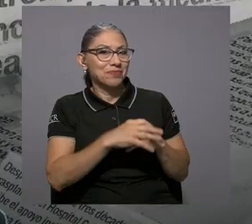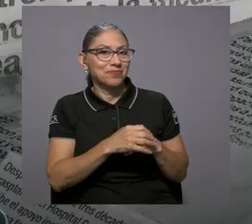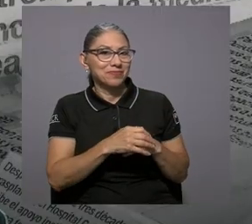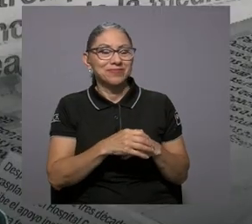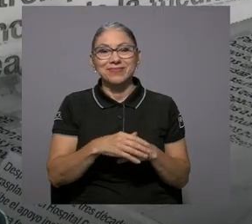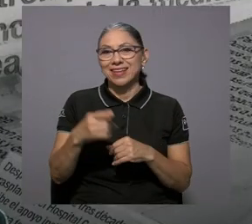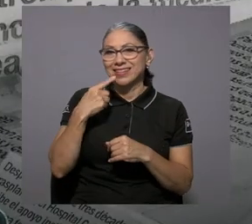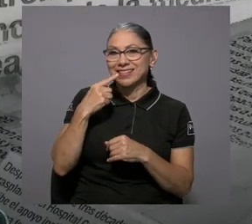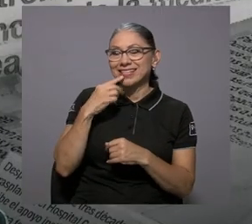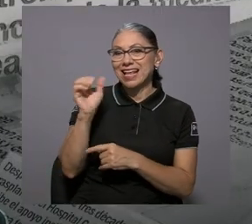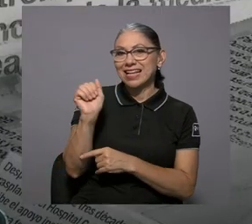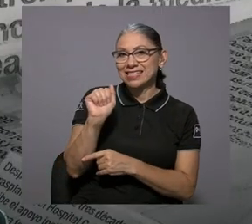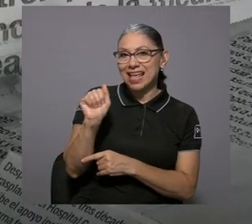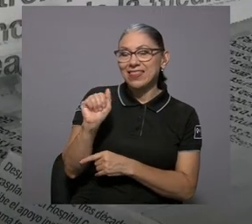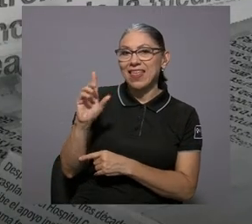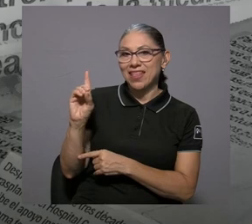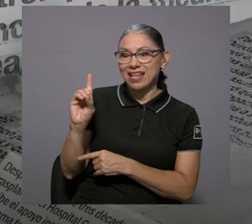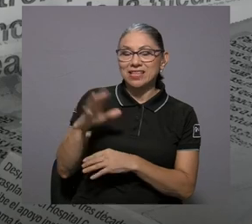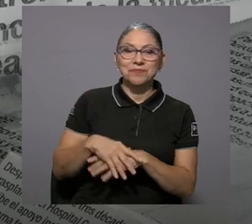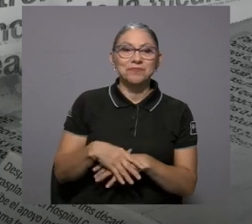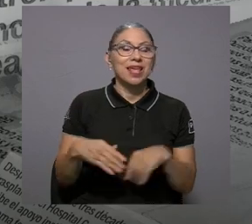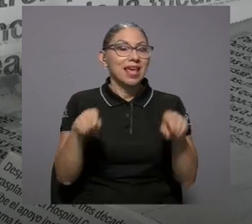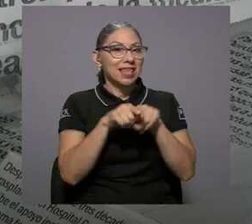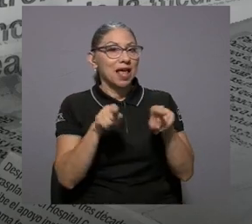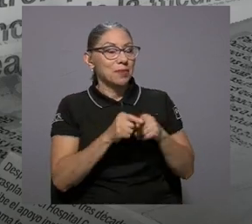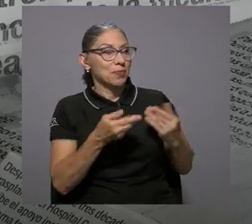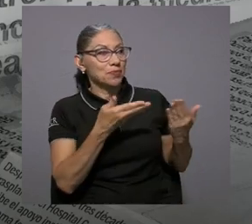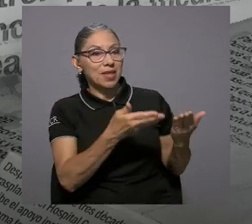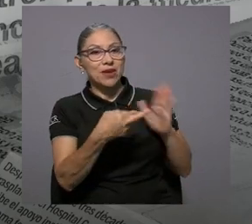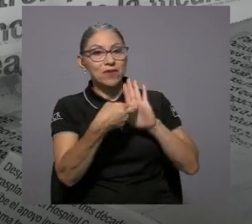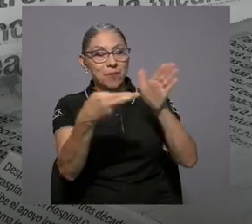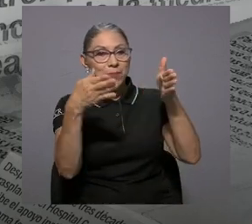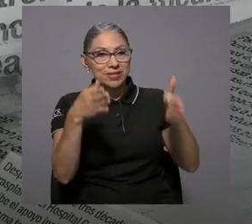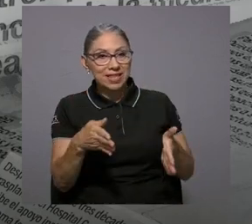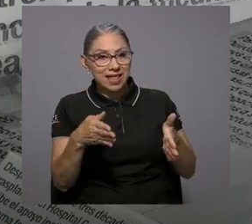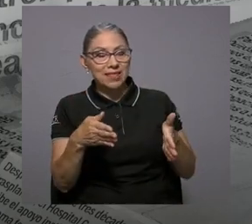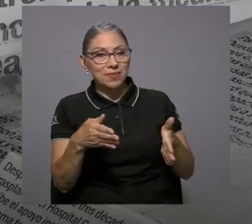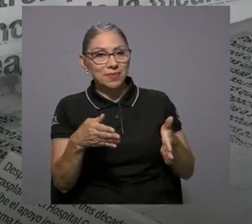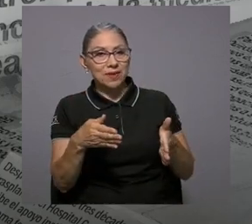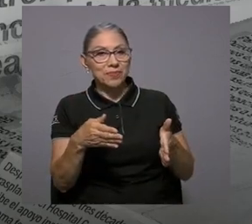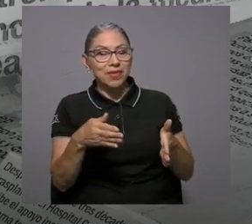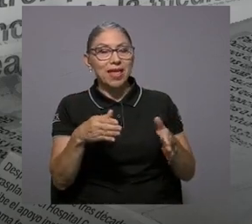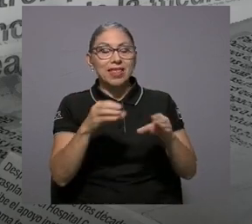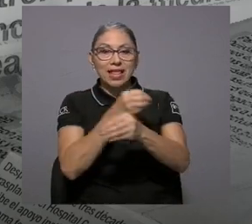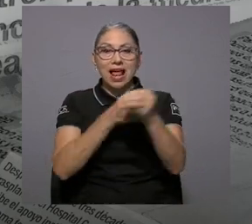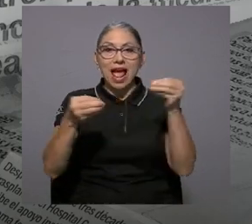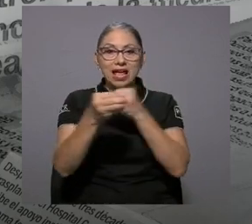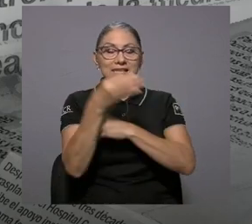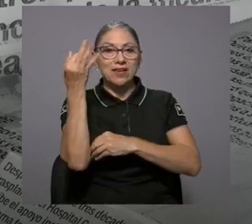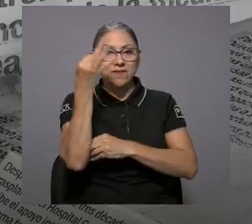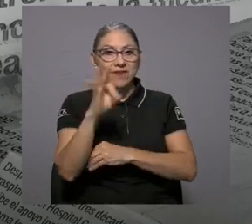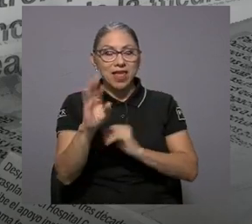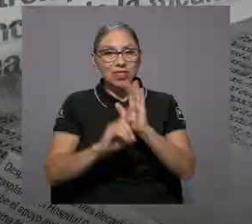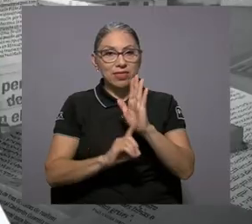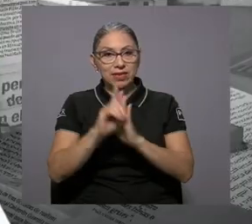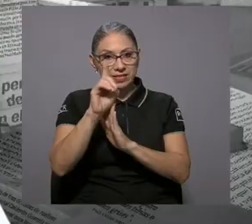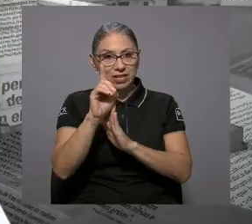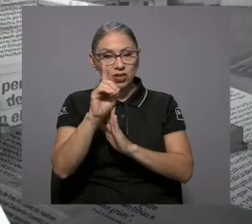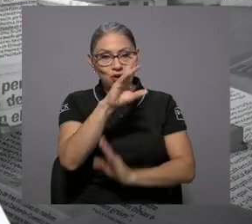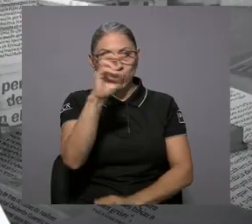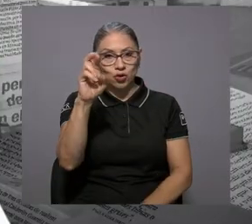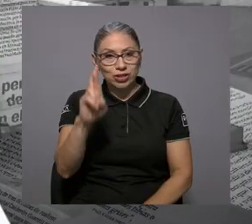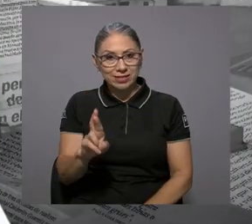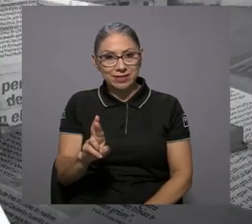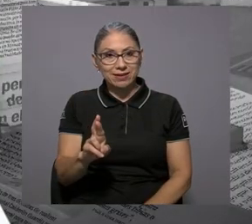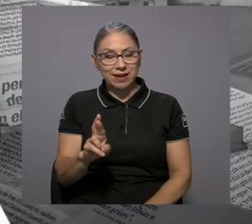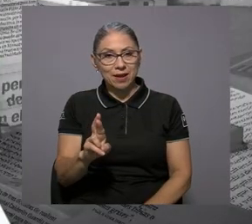Ok, Belayé. Y también tenemos al representante de la Agencia Francesa de Desarrollo en Costa